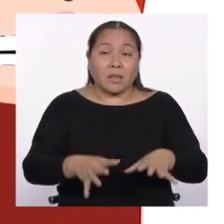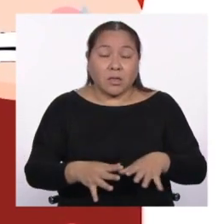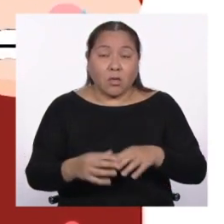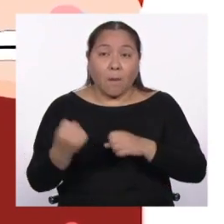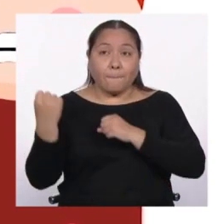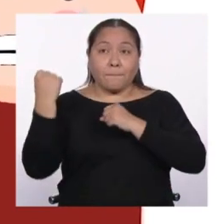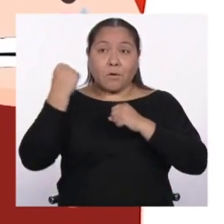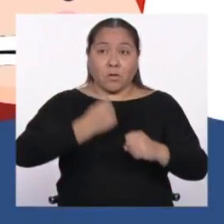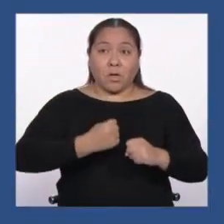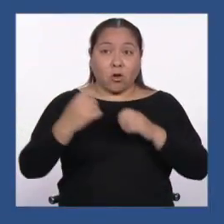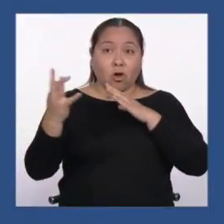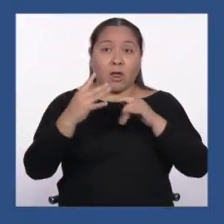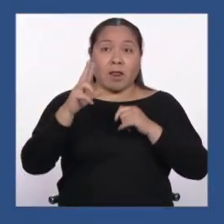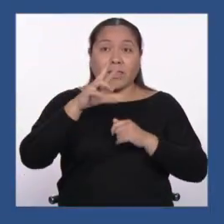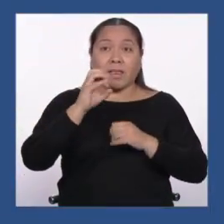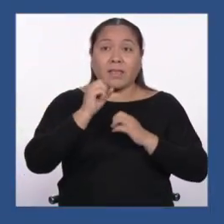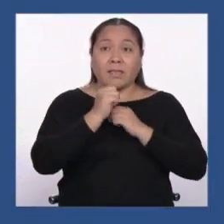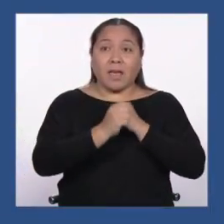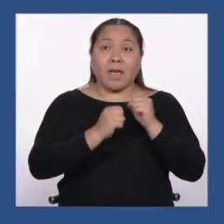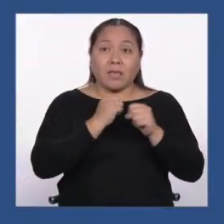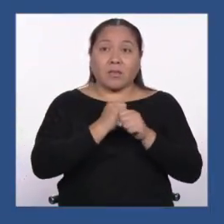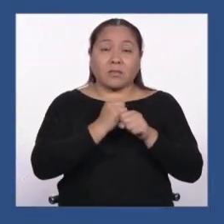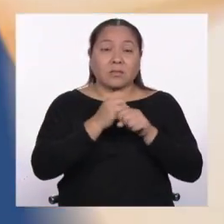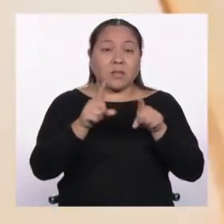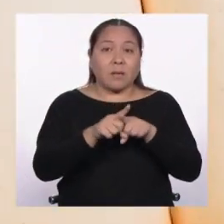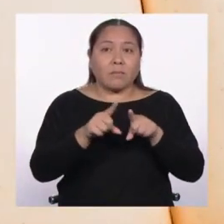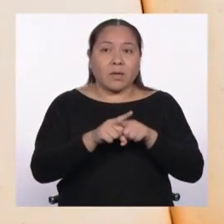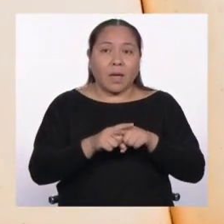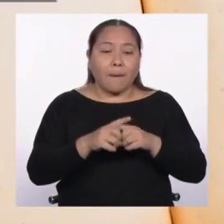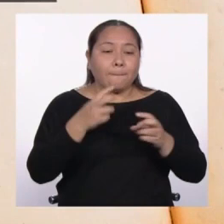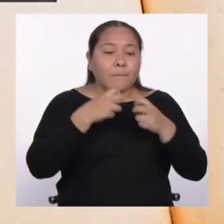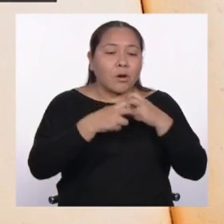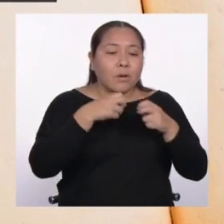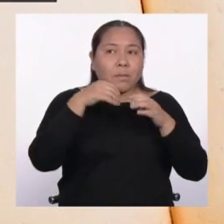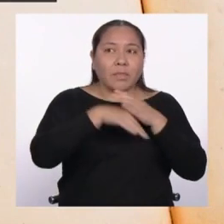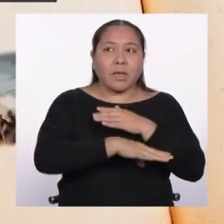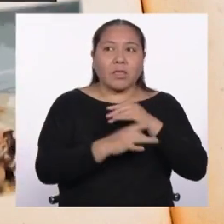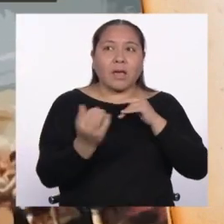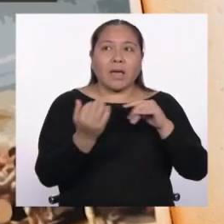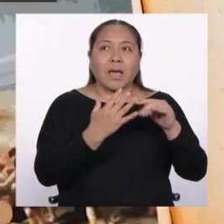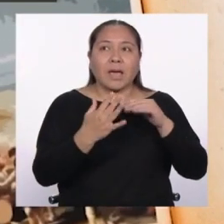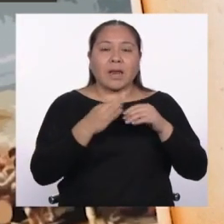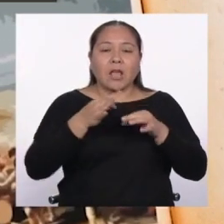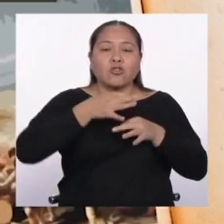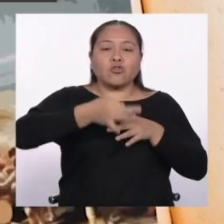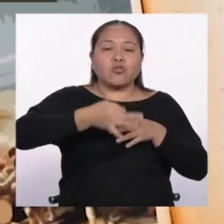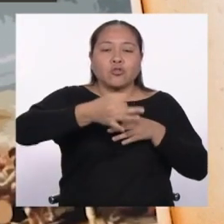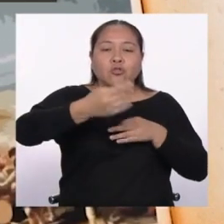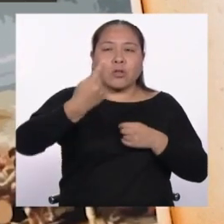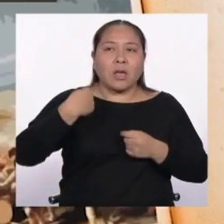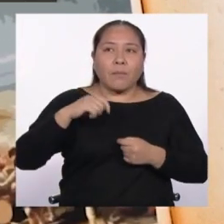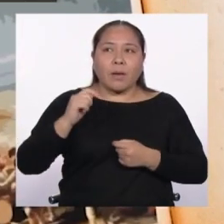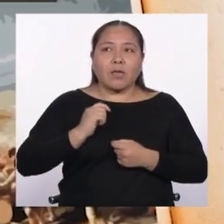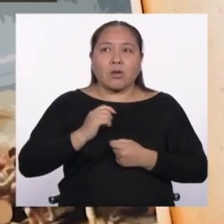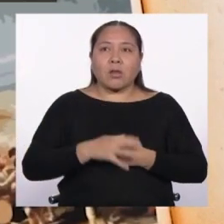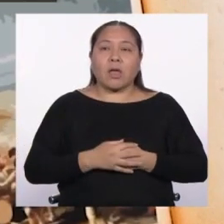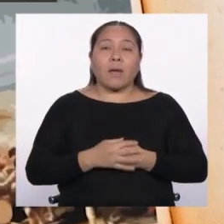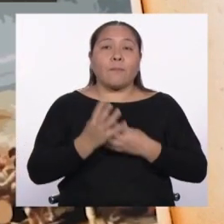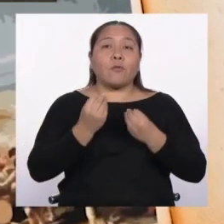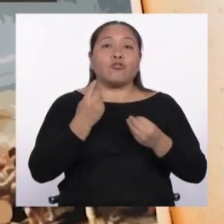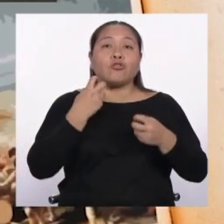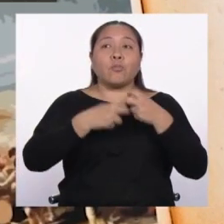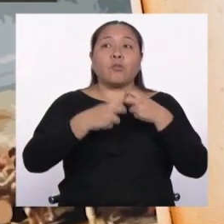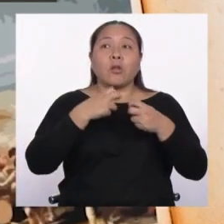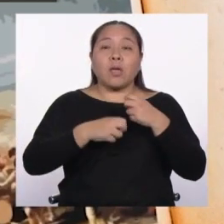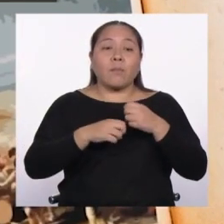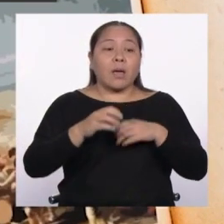los 30 años, sino que también se dieron conflictos internos como la Guerra de la Sucesión Española y una fuerte crisis demográfica